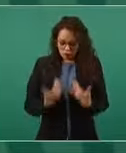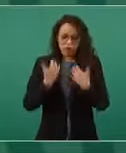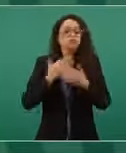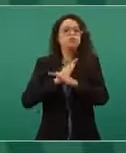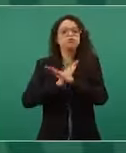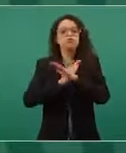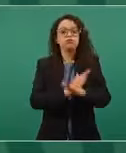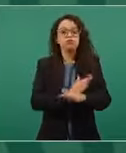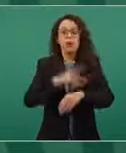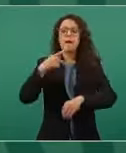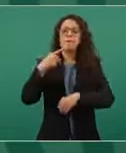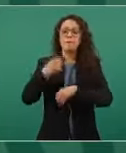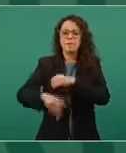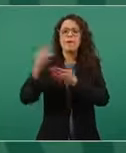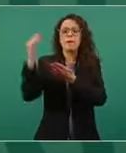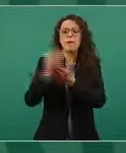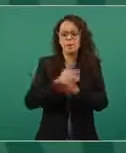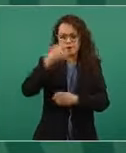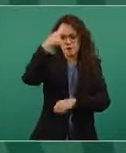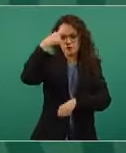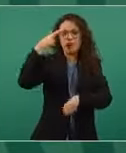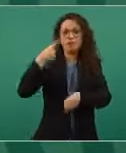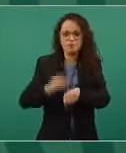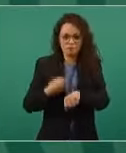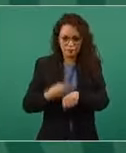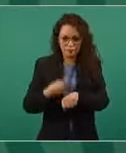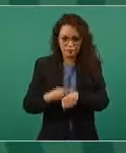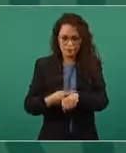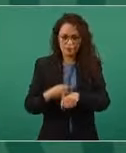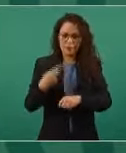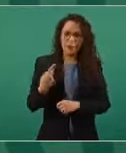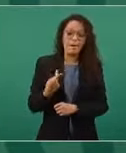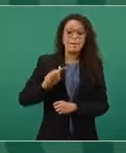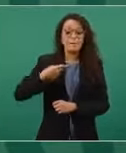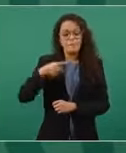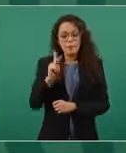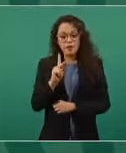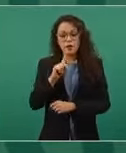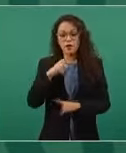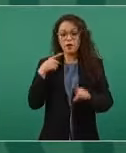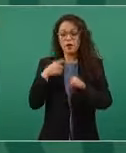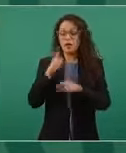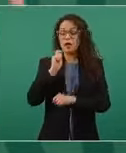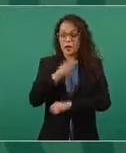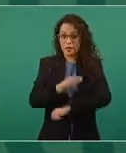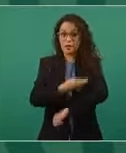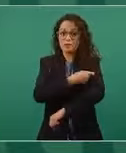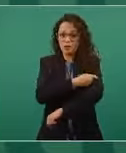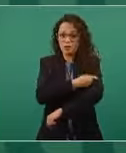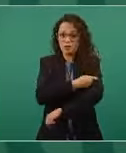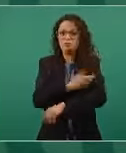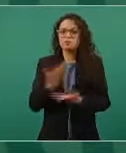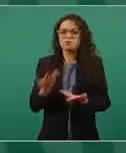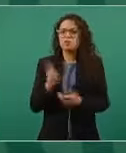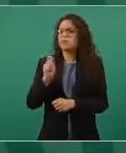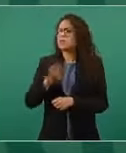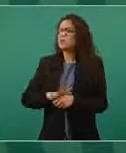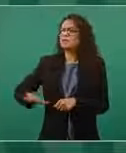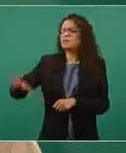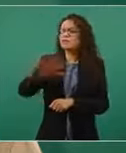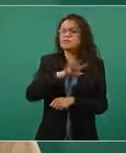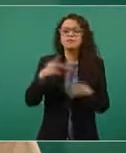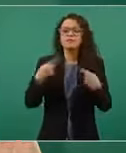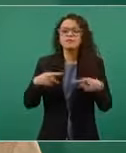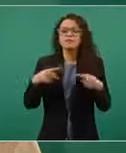enfermar. Pero antes del efecto propiamente de la vacuna está el efecto del comportamiento poblacional.